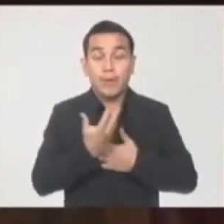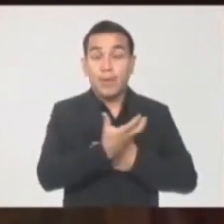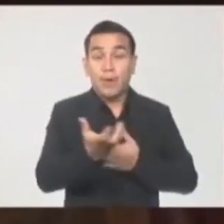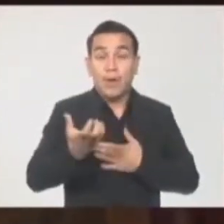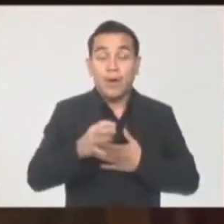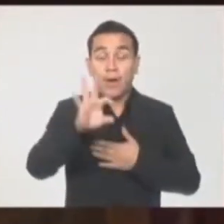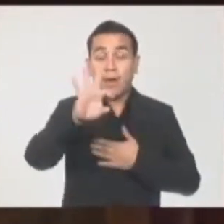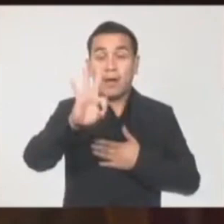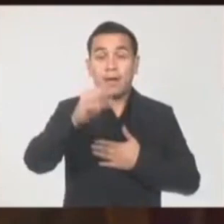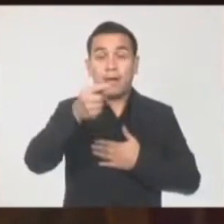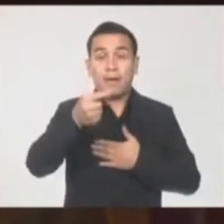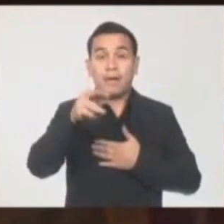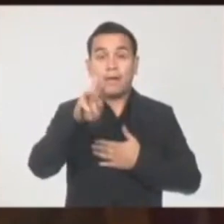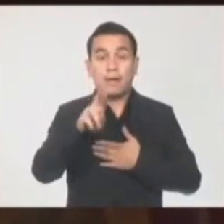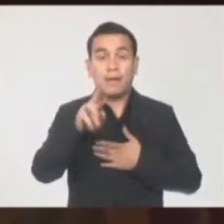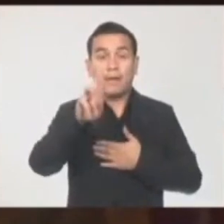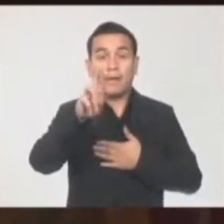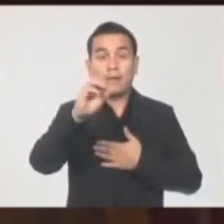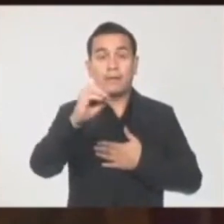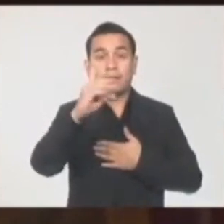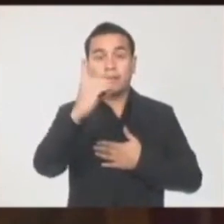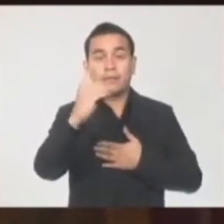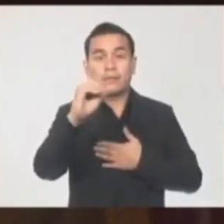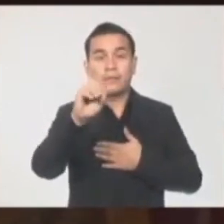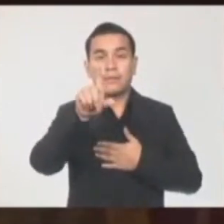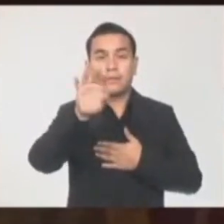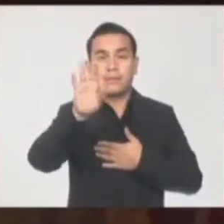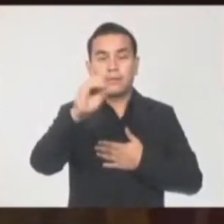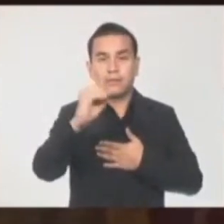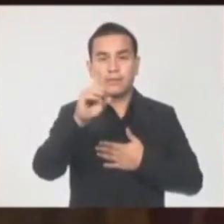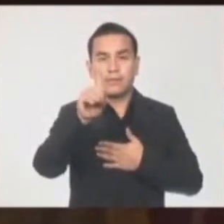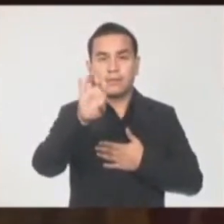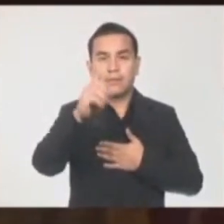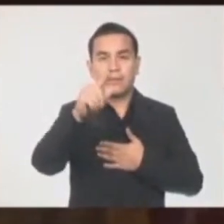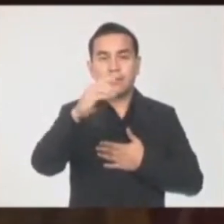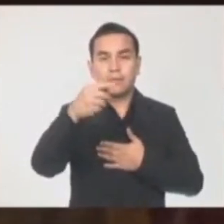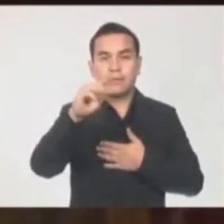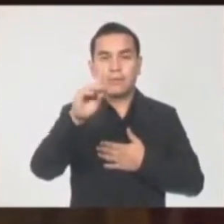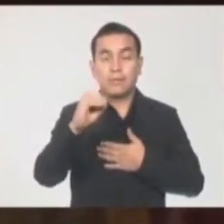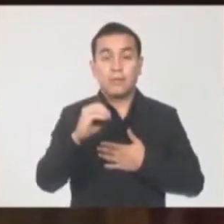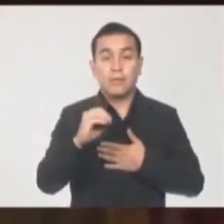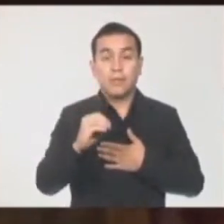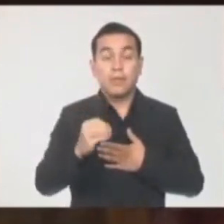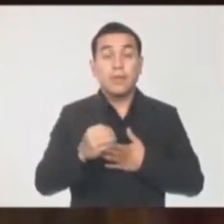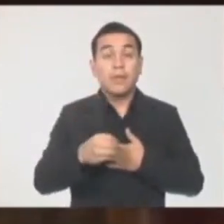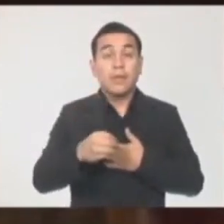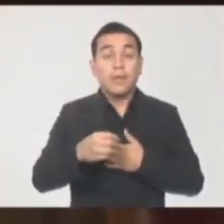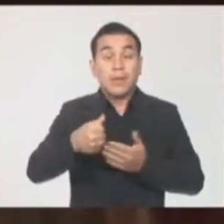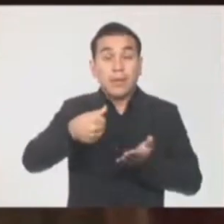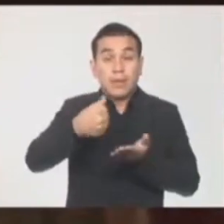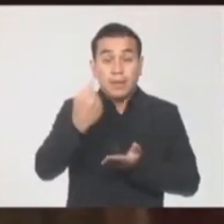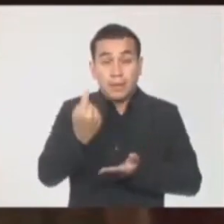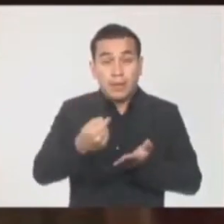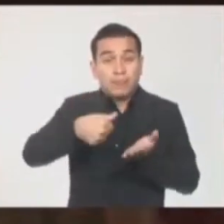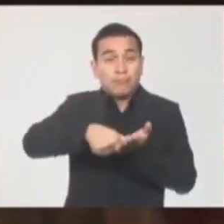Fiscal General de la República, Rodolfo Delgado. Señor Alcalde Municipal de San Salvador, Mario Durán.